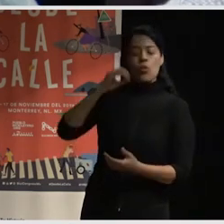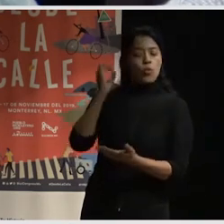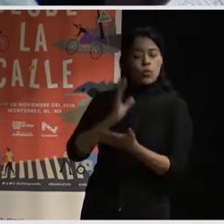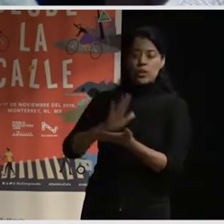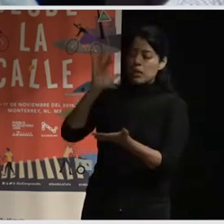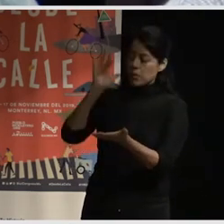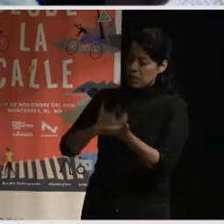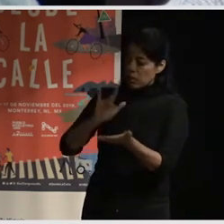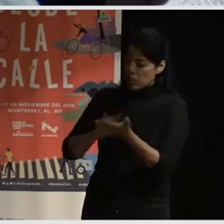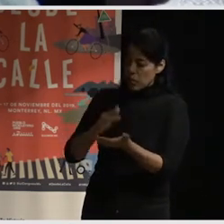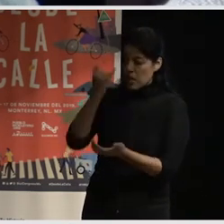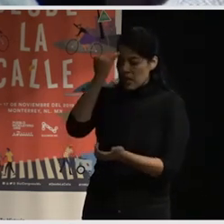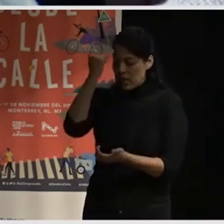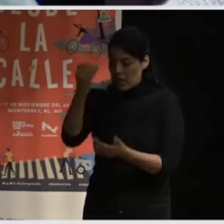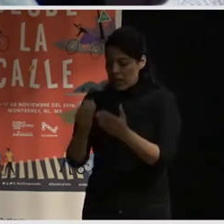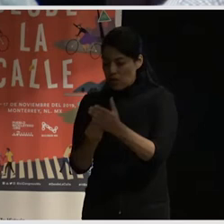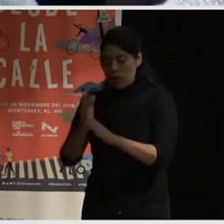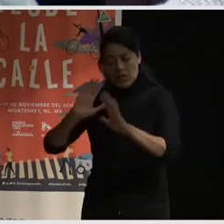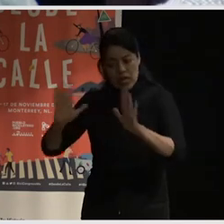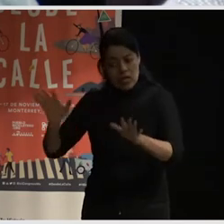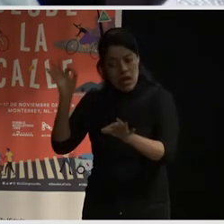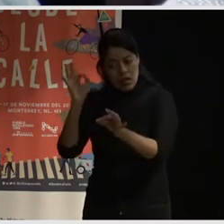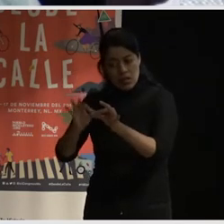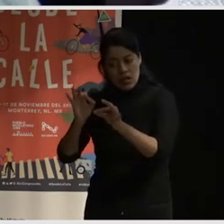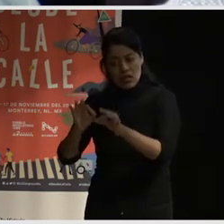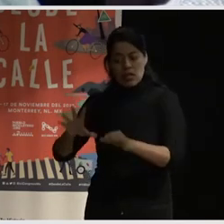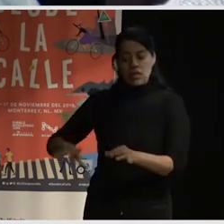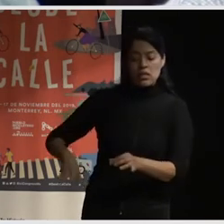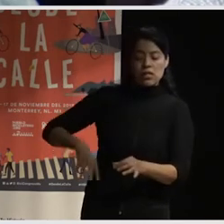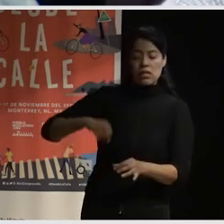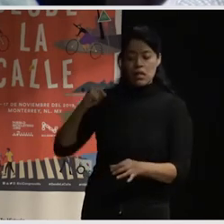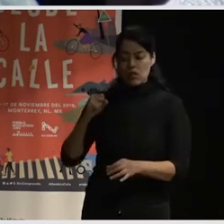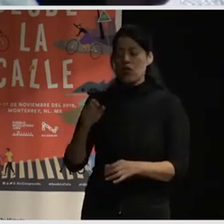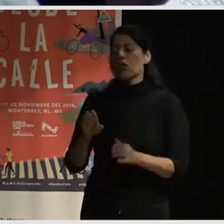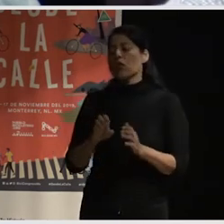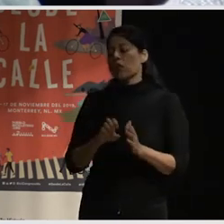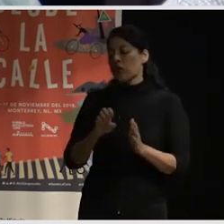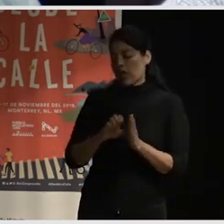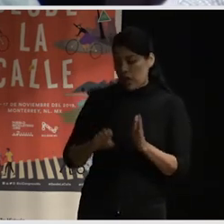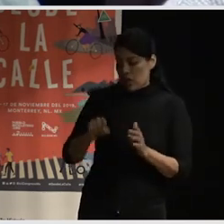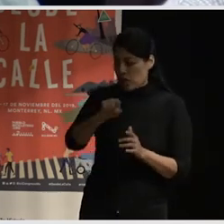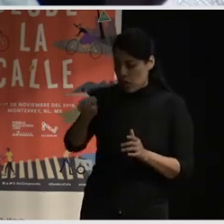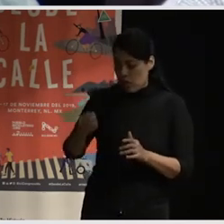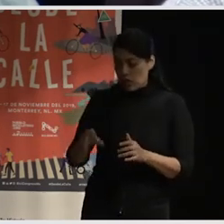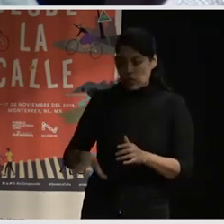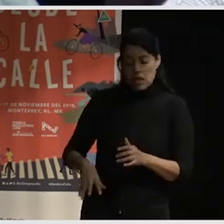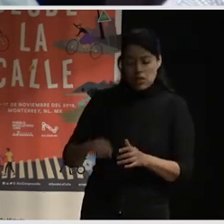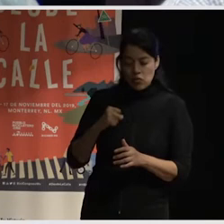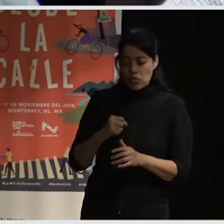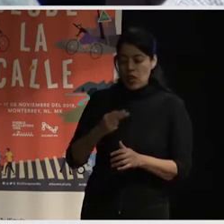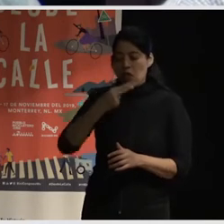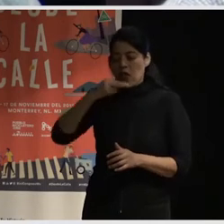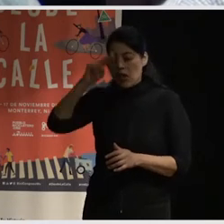iniciativas que ya existen que están ahí que están luchando porque ellos por ejemplo han luchado contra un desconocimiento